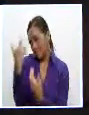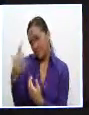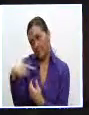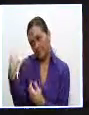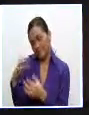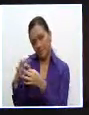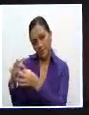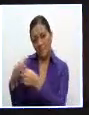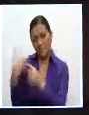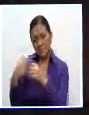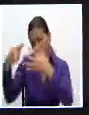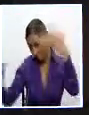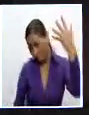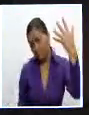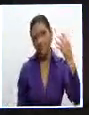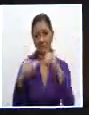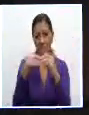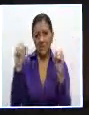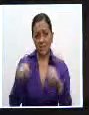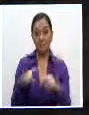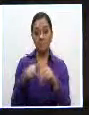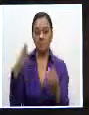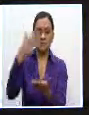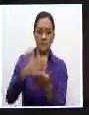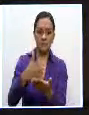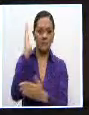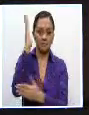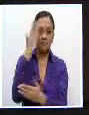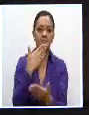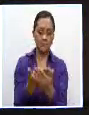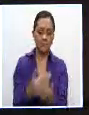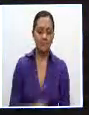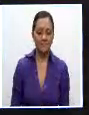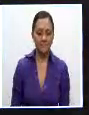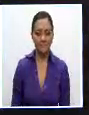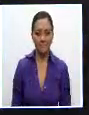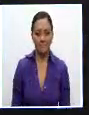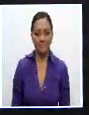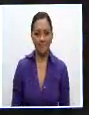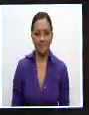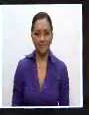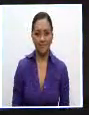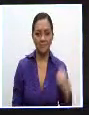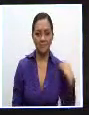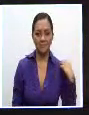podría decir muchas cosas más voy a dejar hasta aquí mi intervención Muchísimas gracias a todos por estar aquí gracias